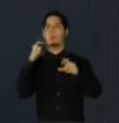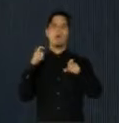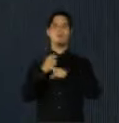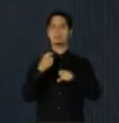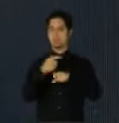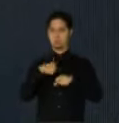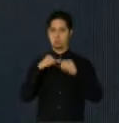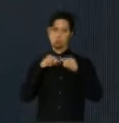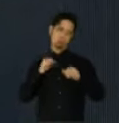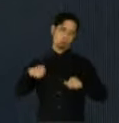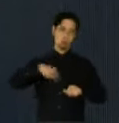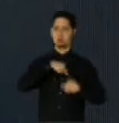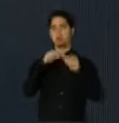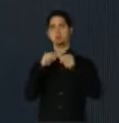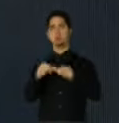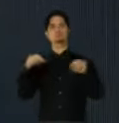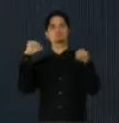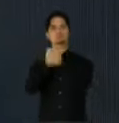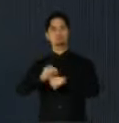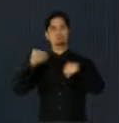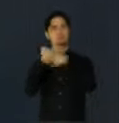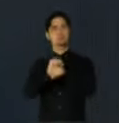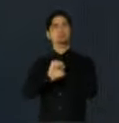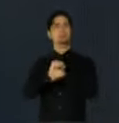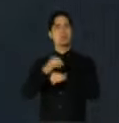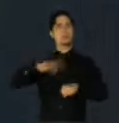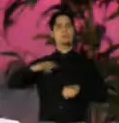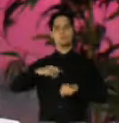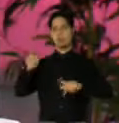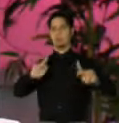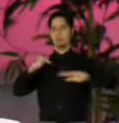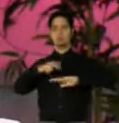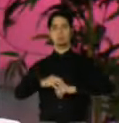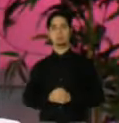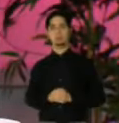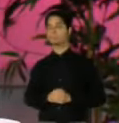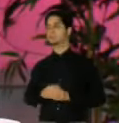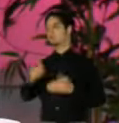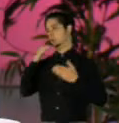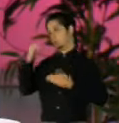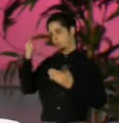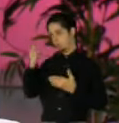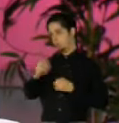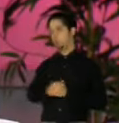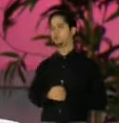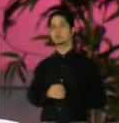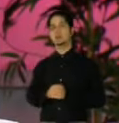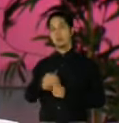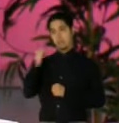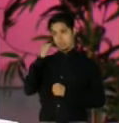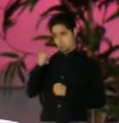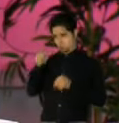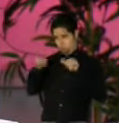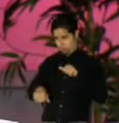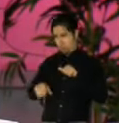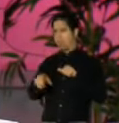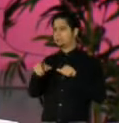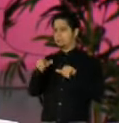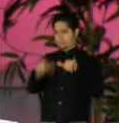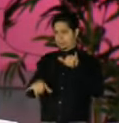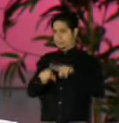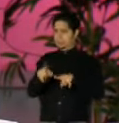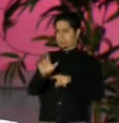impedir que sigamos dando el trabajo, la milla extra para el pueblo de Puerto Rico. Gracias por responder, doctor. Si pudiera quedarse luego de esto, aunque sea 5 minutos